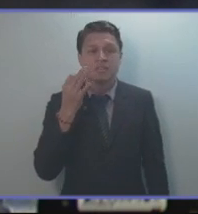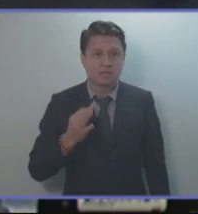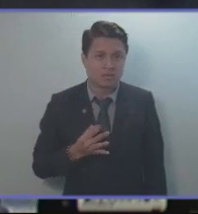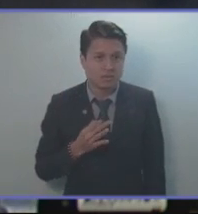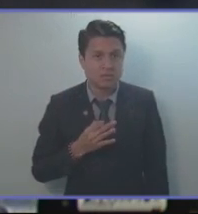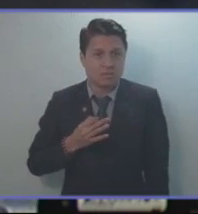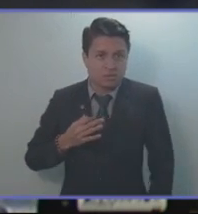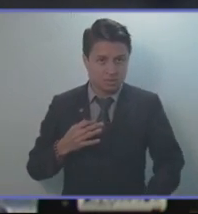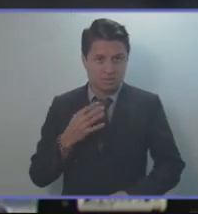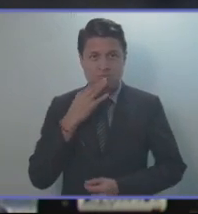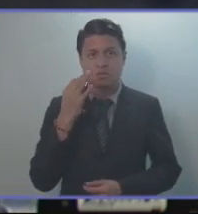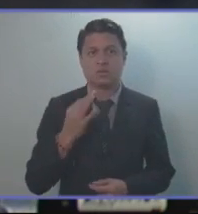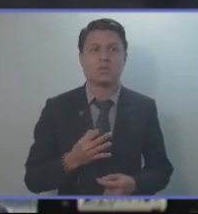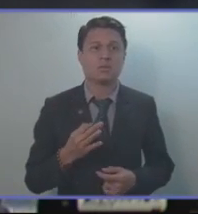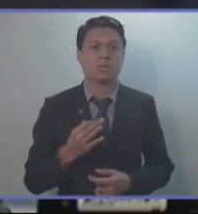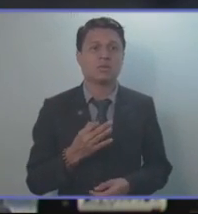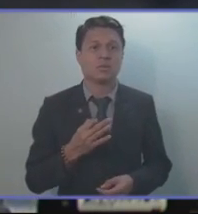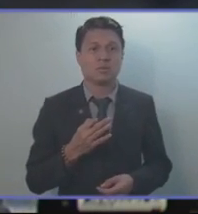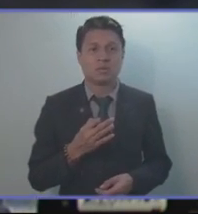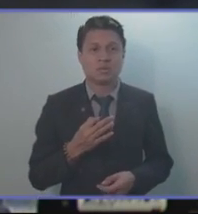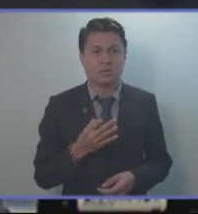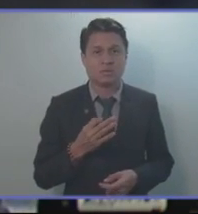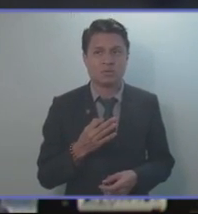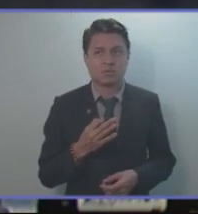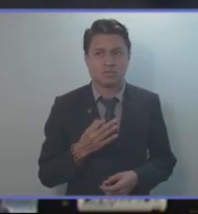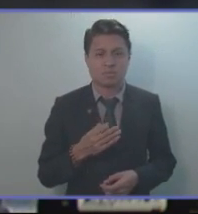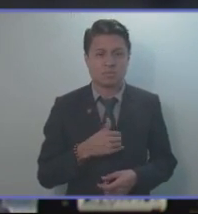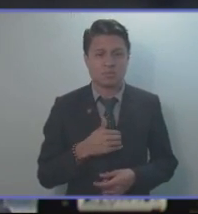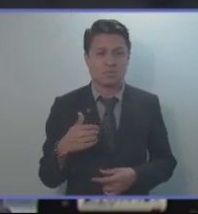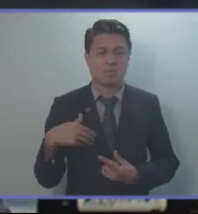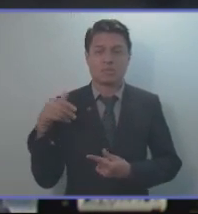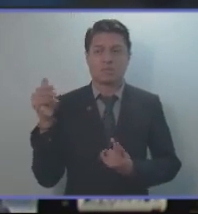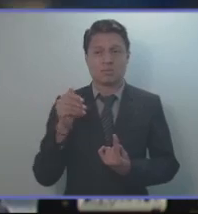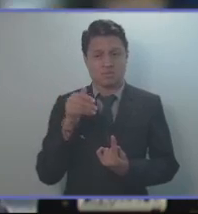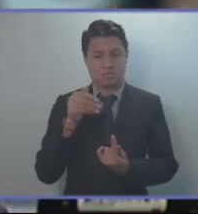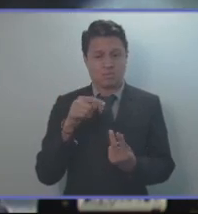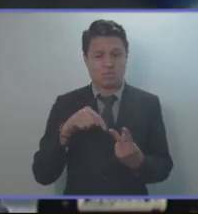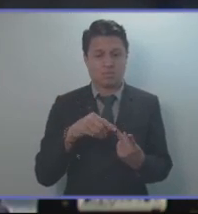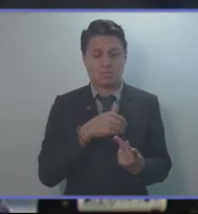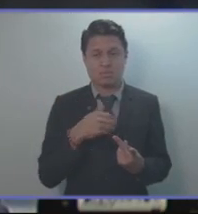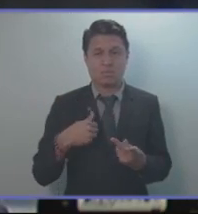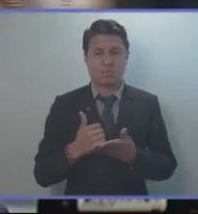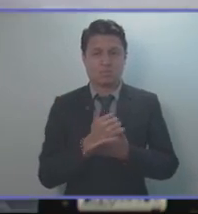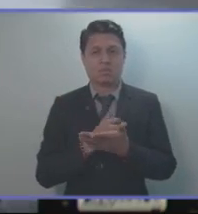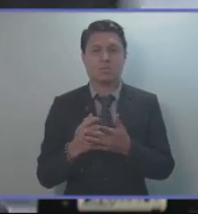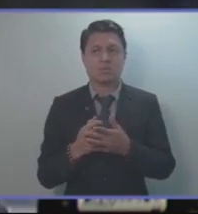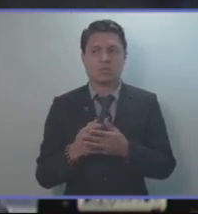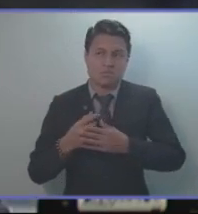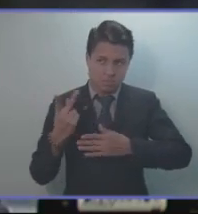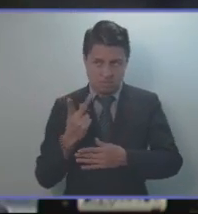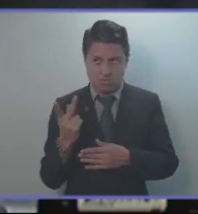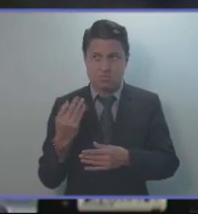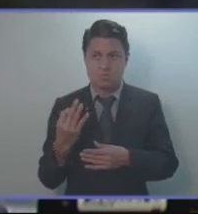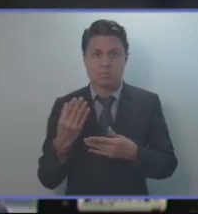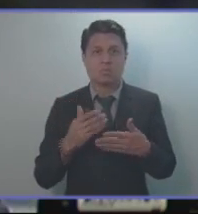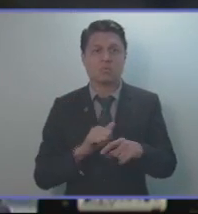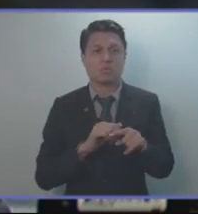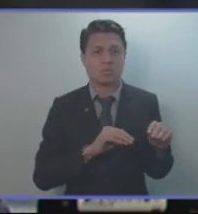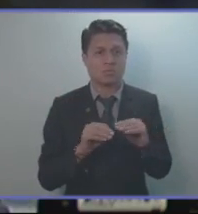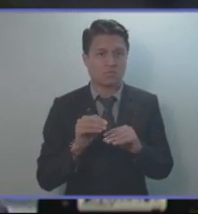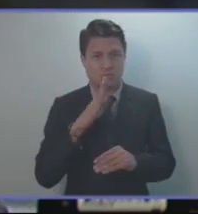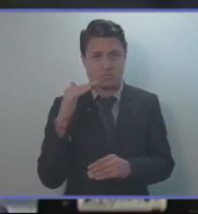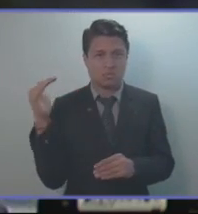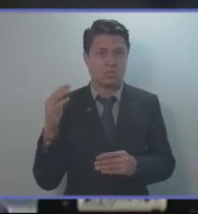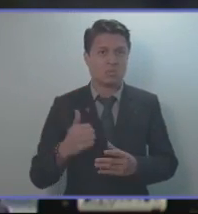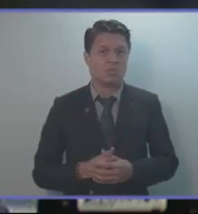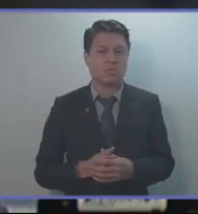el presidente de la República, el ministro de Educación y el ministro de Hacienda tienen que cumplirle al país. La